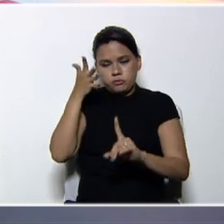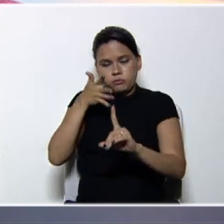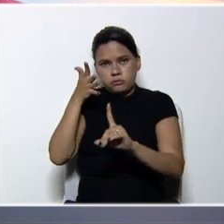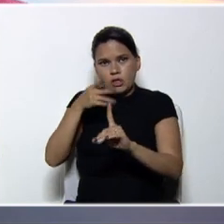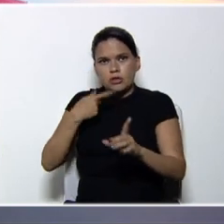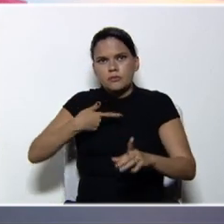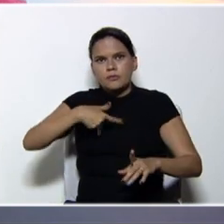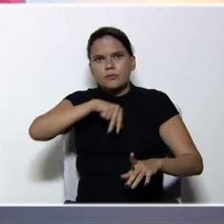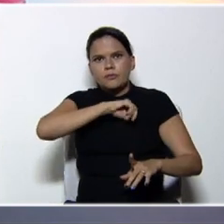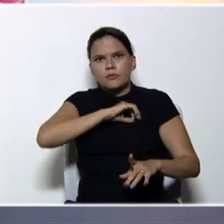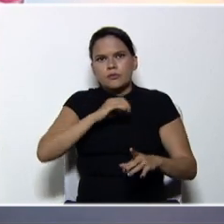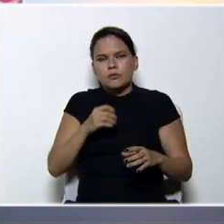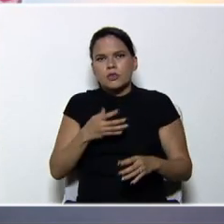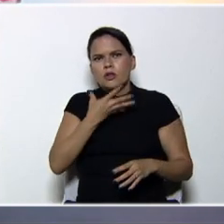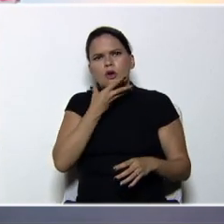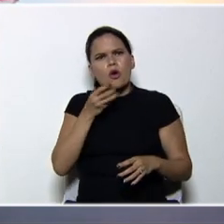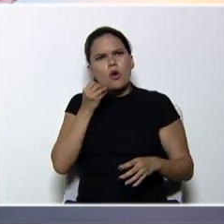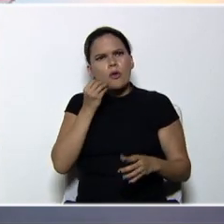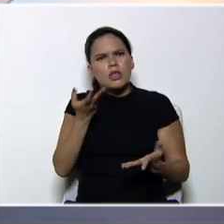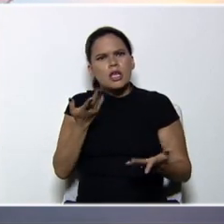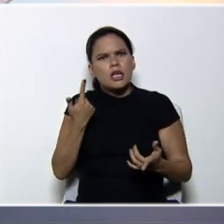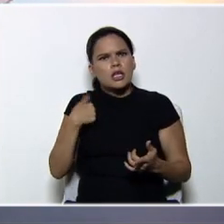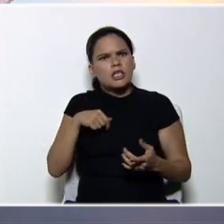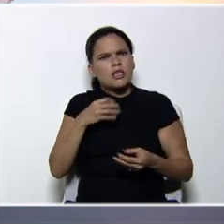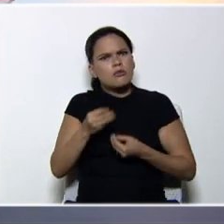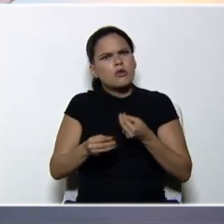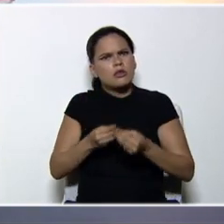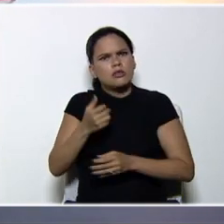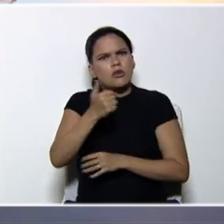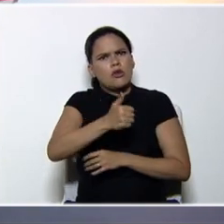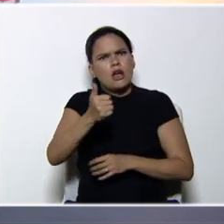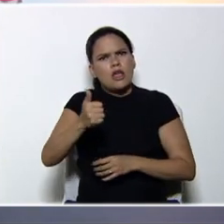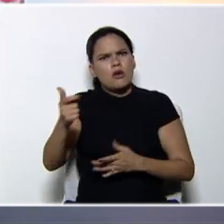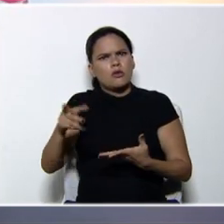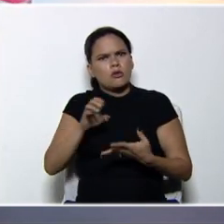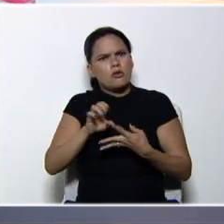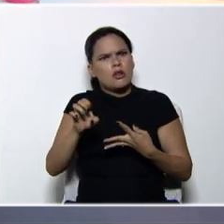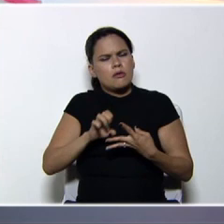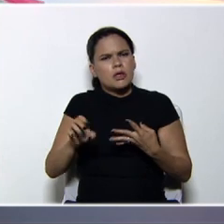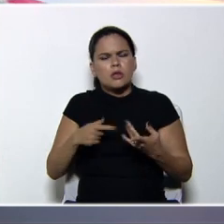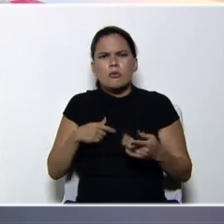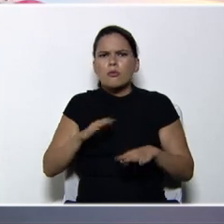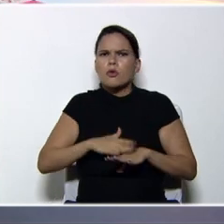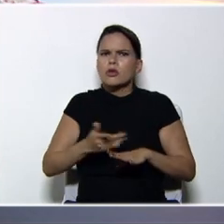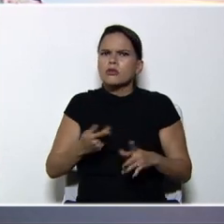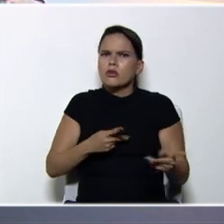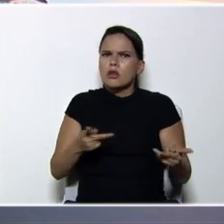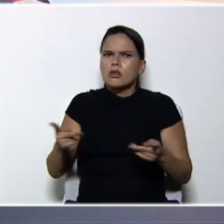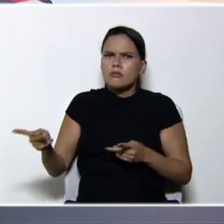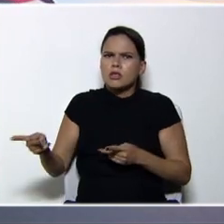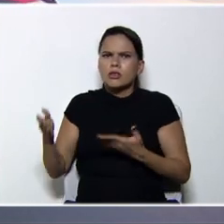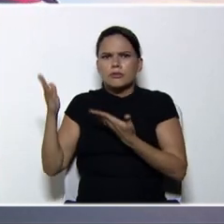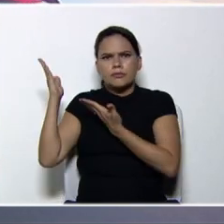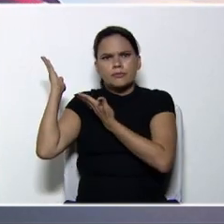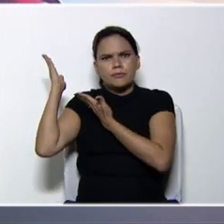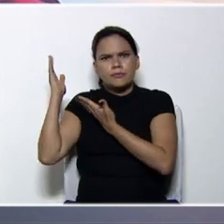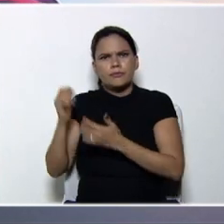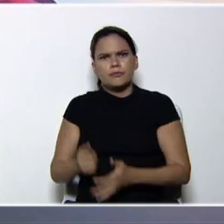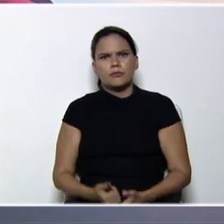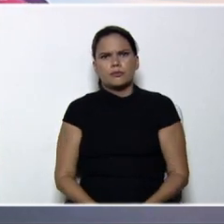a nuestros jóvenes de qué tenemos que hacer con cada uno de estos elementos. Por eso los invito a acompañarme a la pantalla.